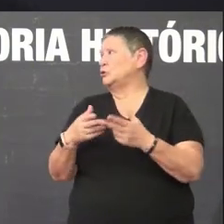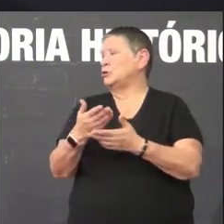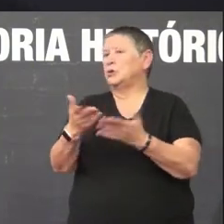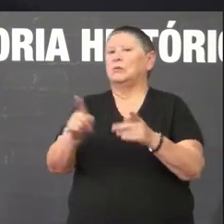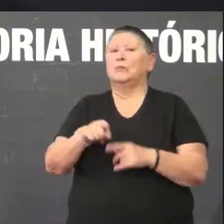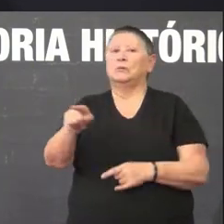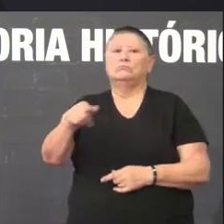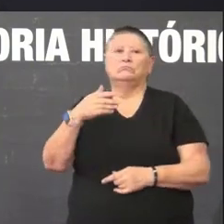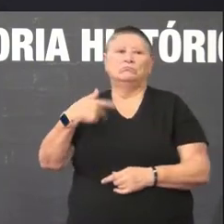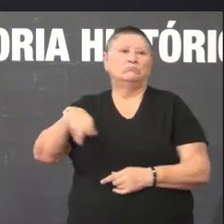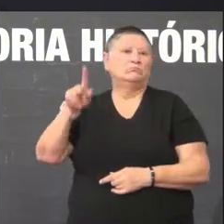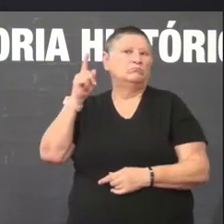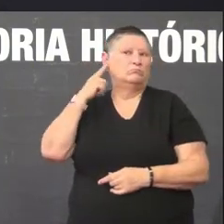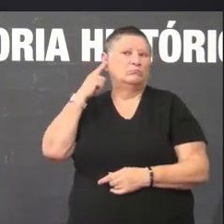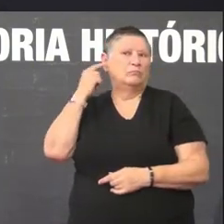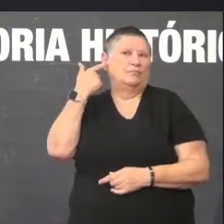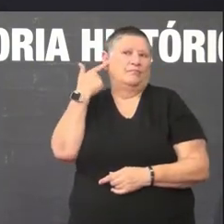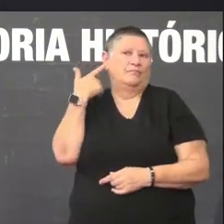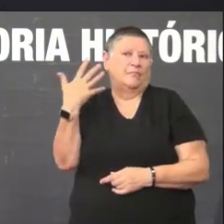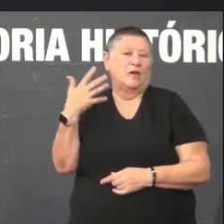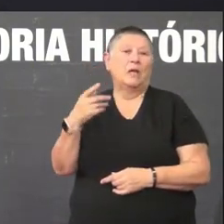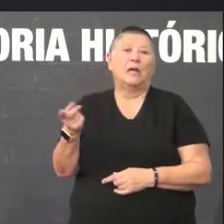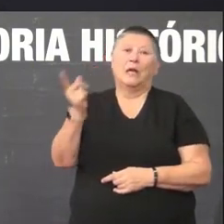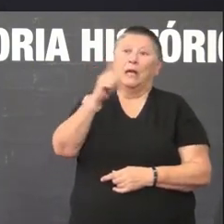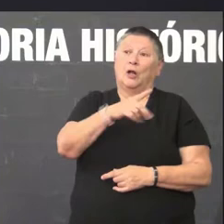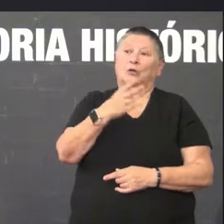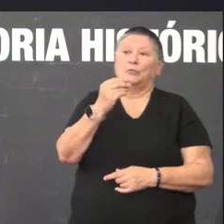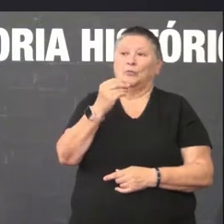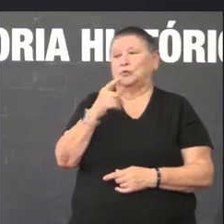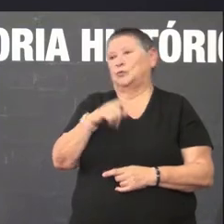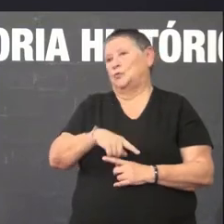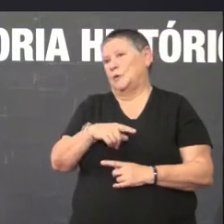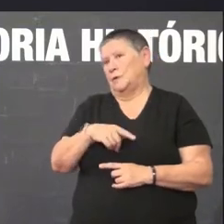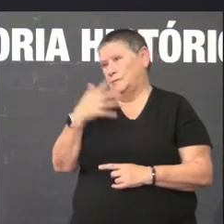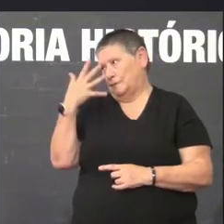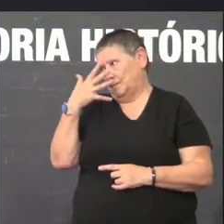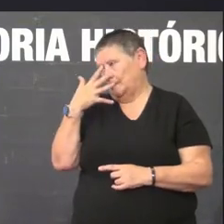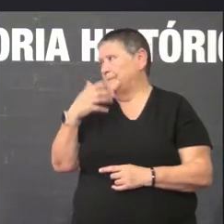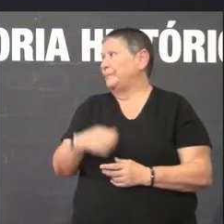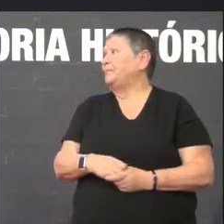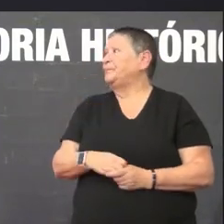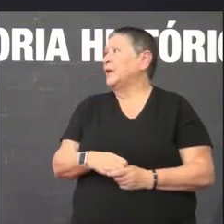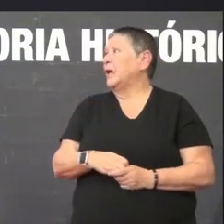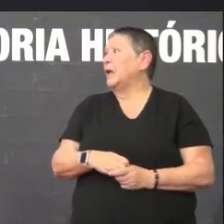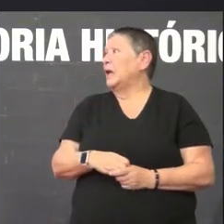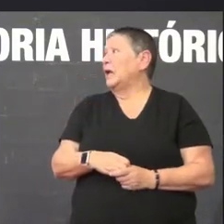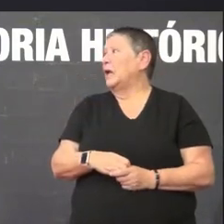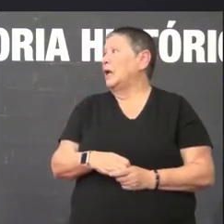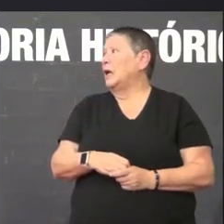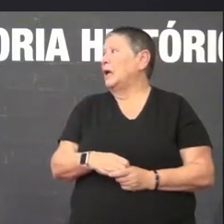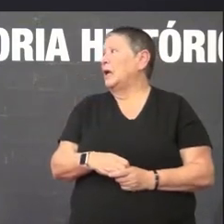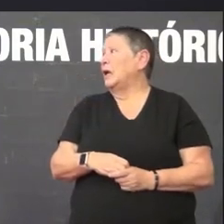tiña e o outro pois estaba moi acomplexado. E dai nace parte